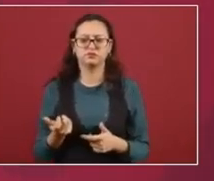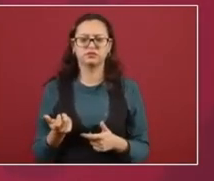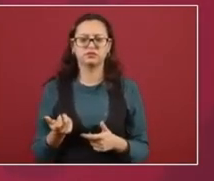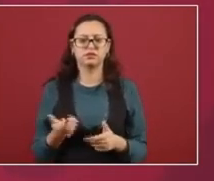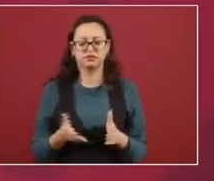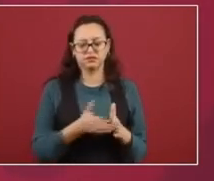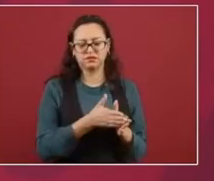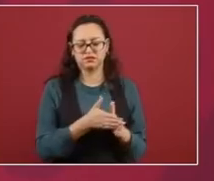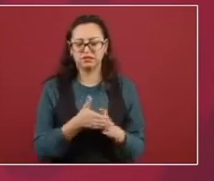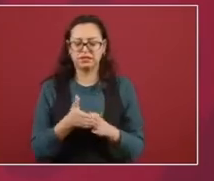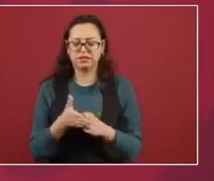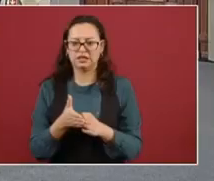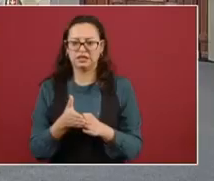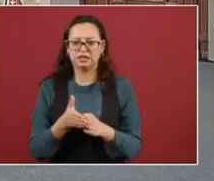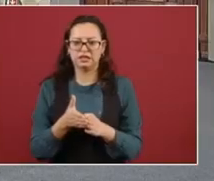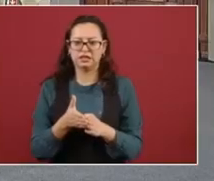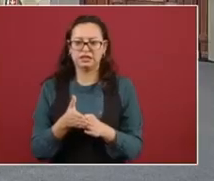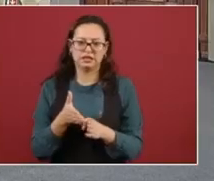de este periodo